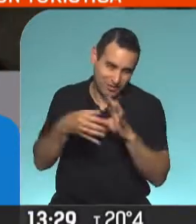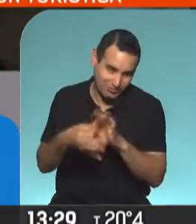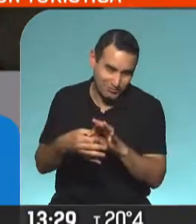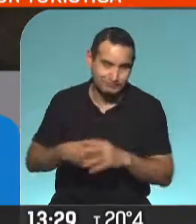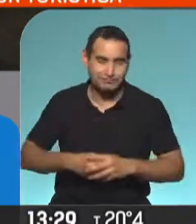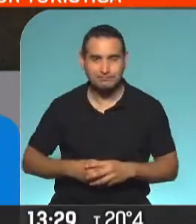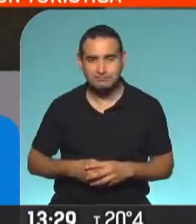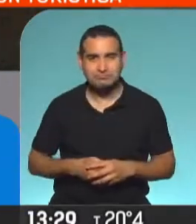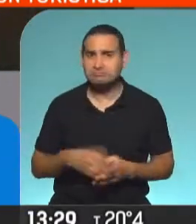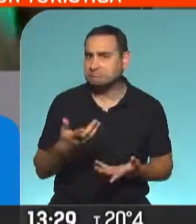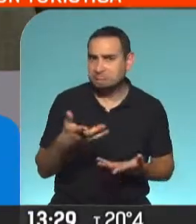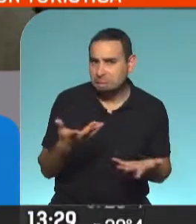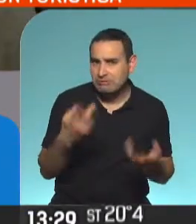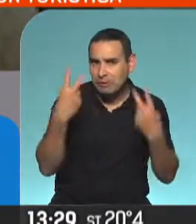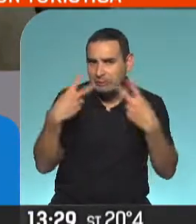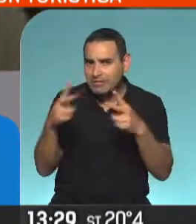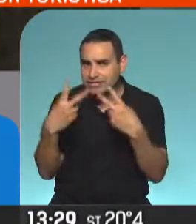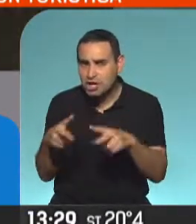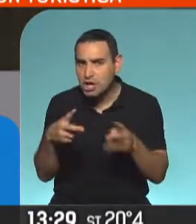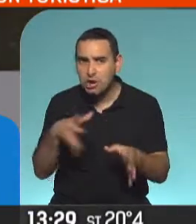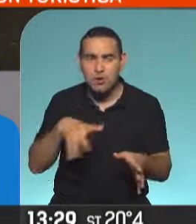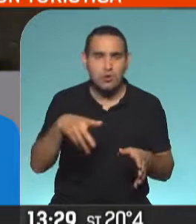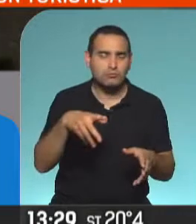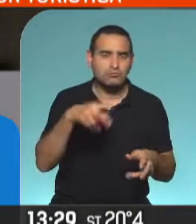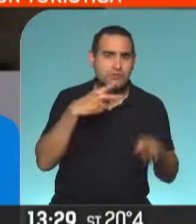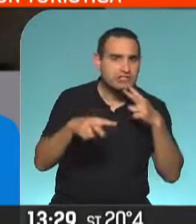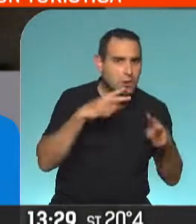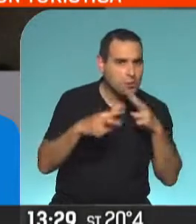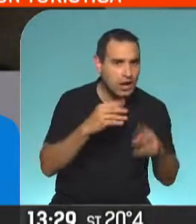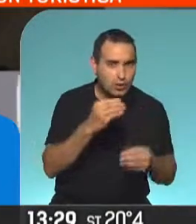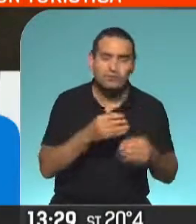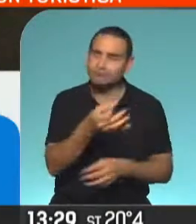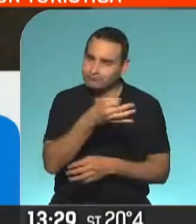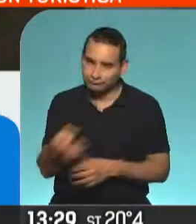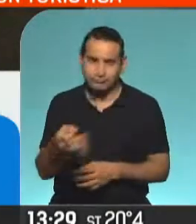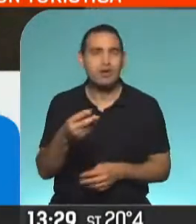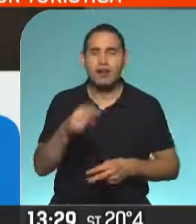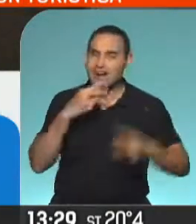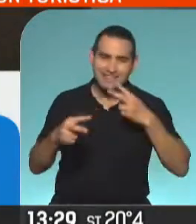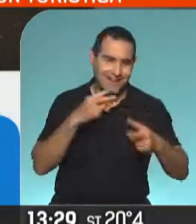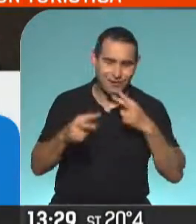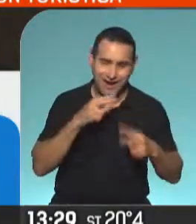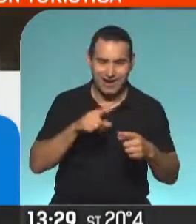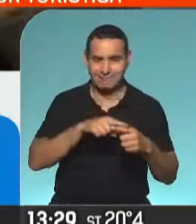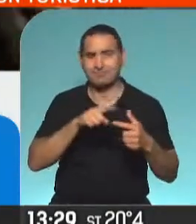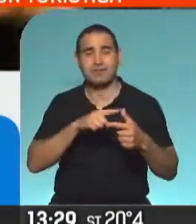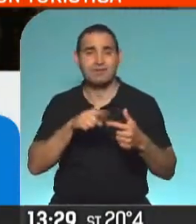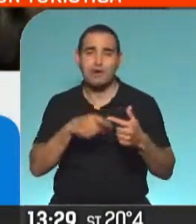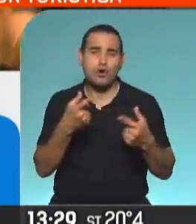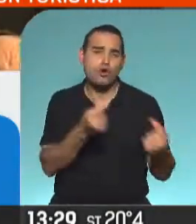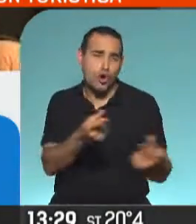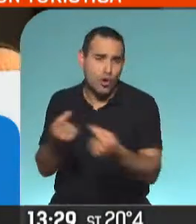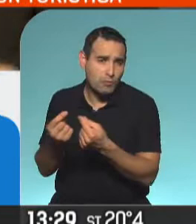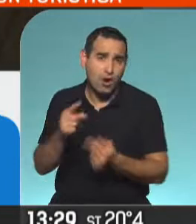¿Qué podrían ser? ¿Alguna excursión? ¿Comidas en un restaurante? Así es, todo lo que es la gastronomía, todo lo que son para compra de